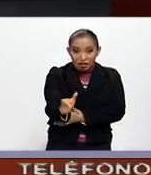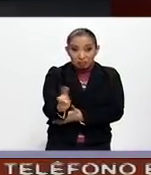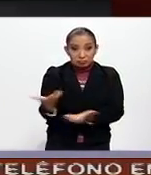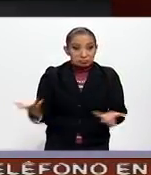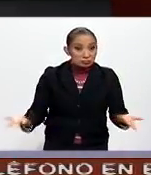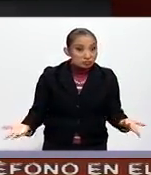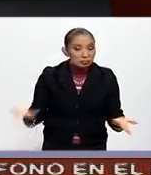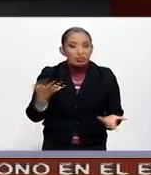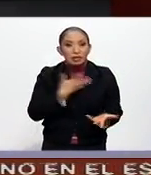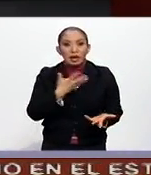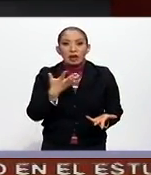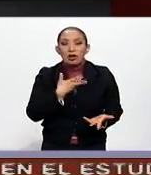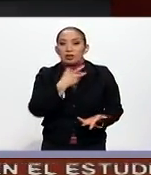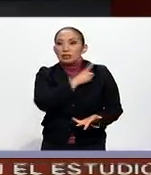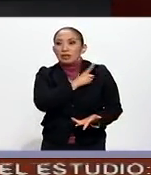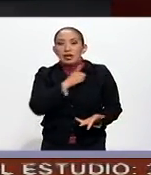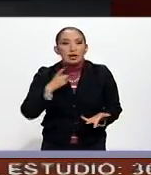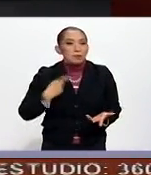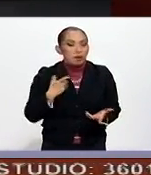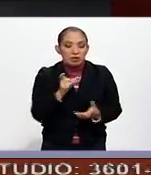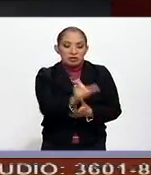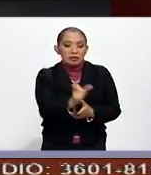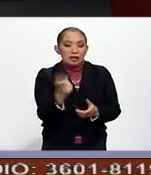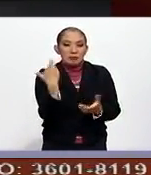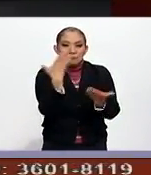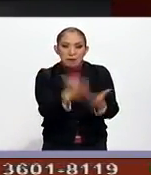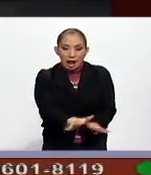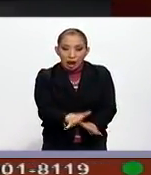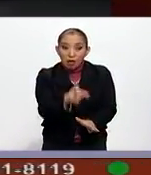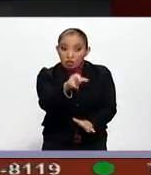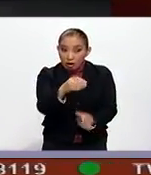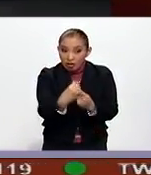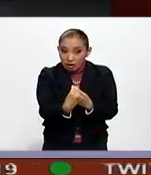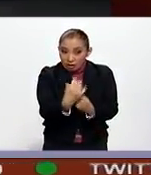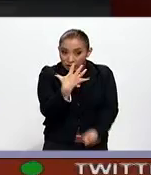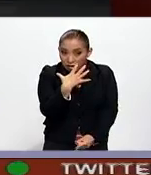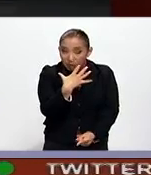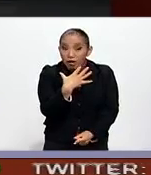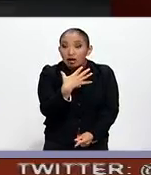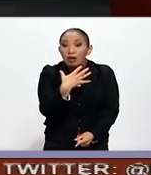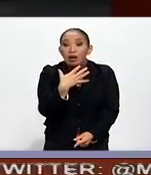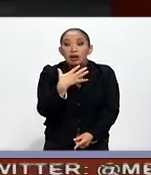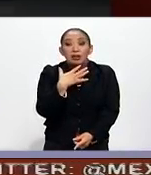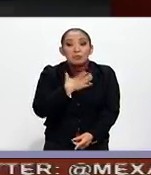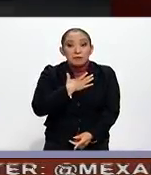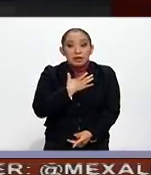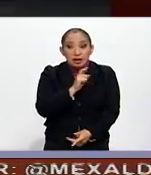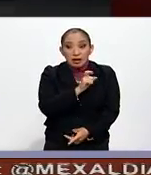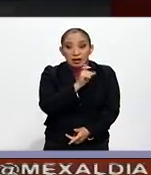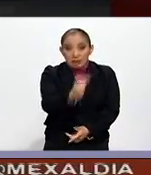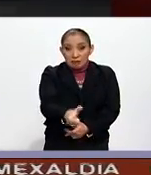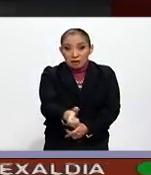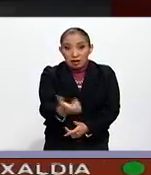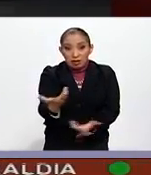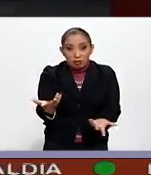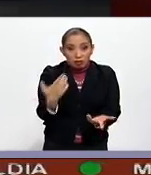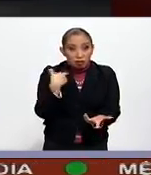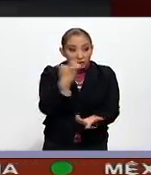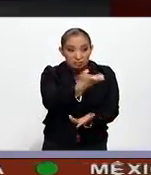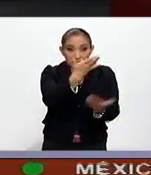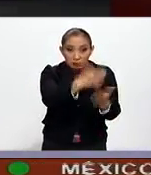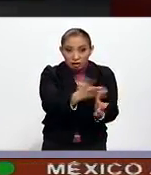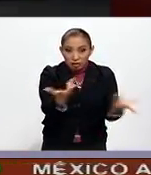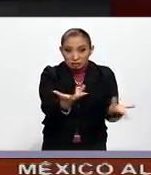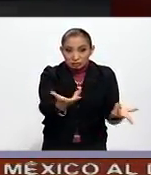ejemplo? Tengo una deuda en una tarjeta de crédito, ¿me va a afectar en el corto plazo esta medida del